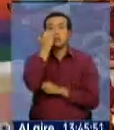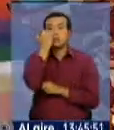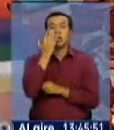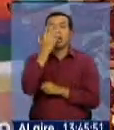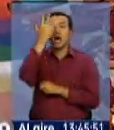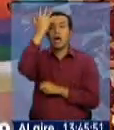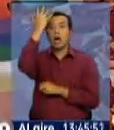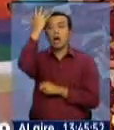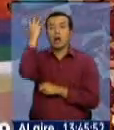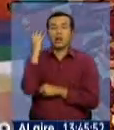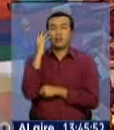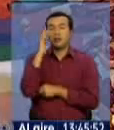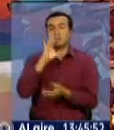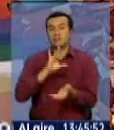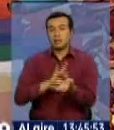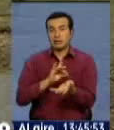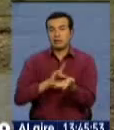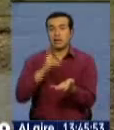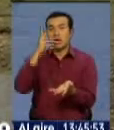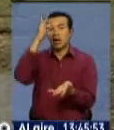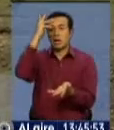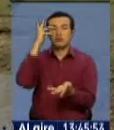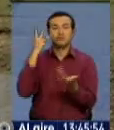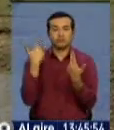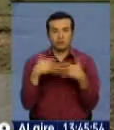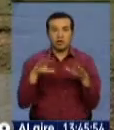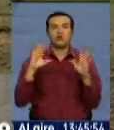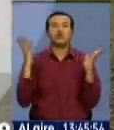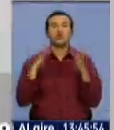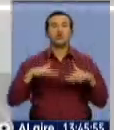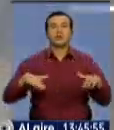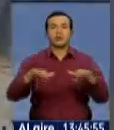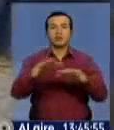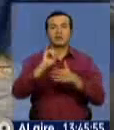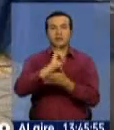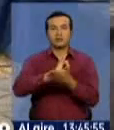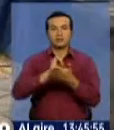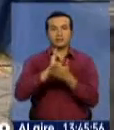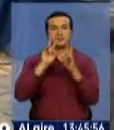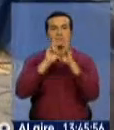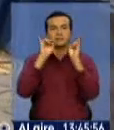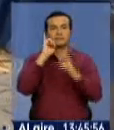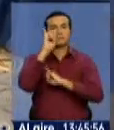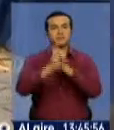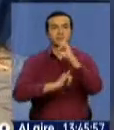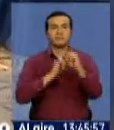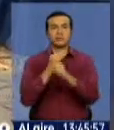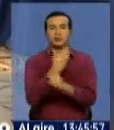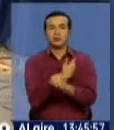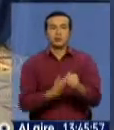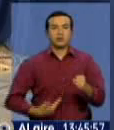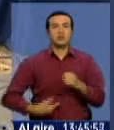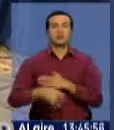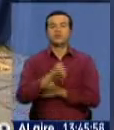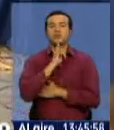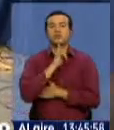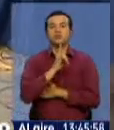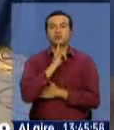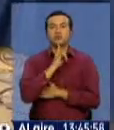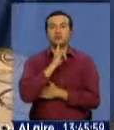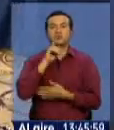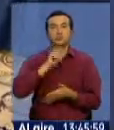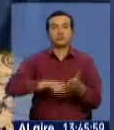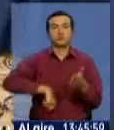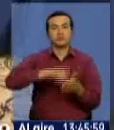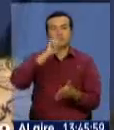La segunda cumbre regional se inauguró en Urcuquí, Imbabura. En lo internacional, el presidente de los Estados Unidos firmó